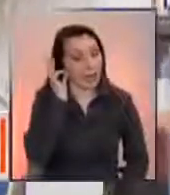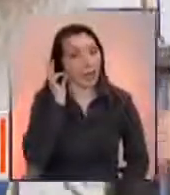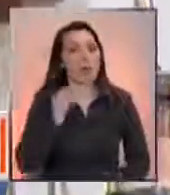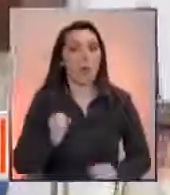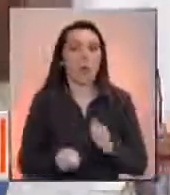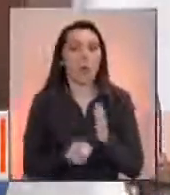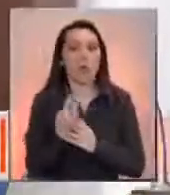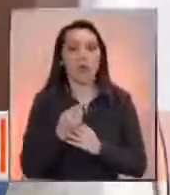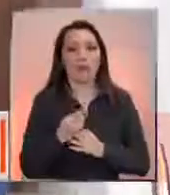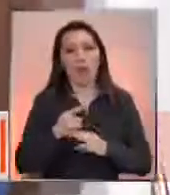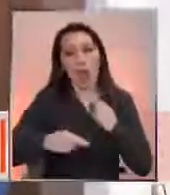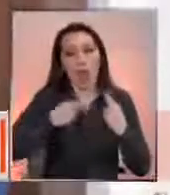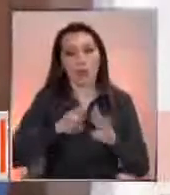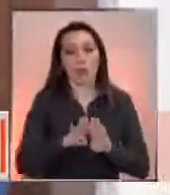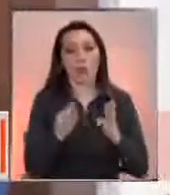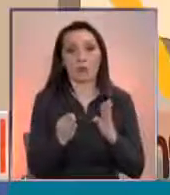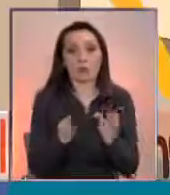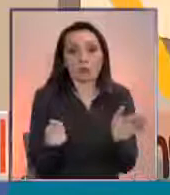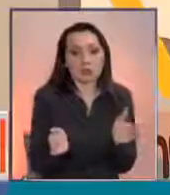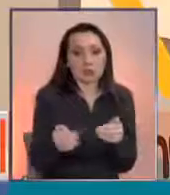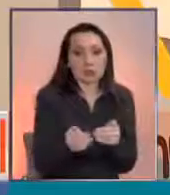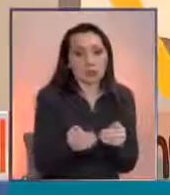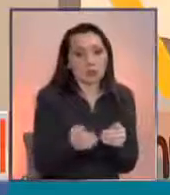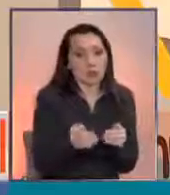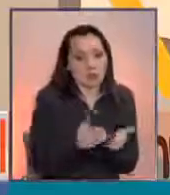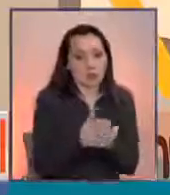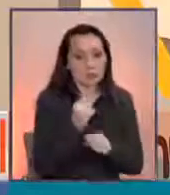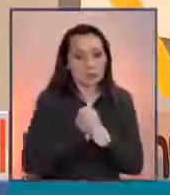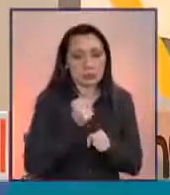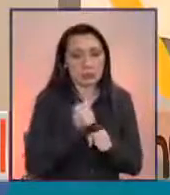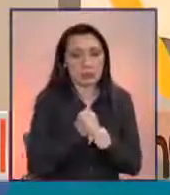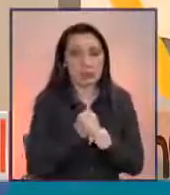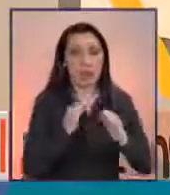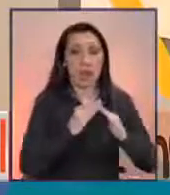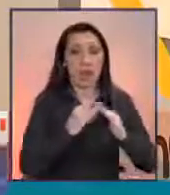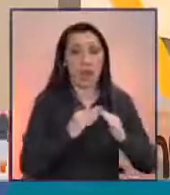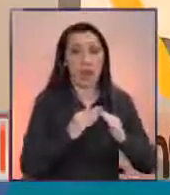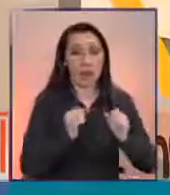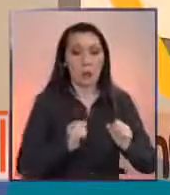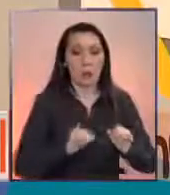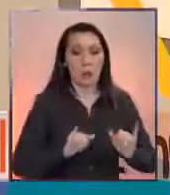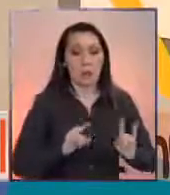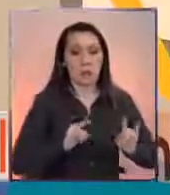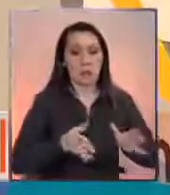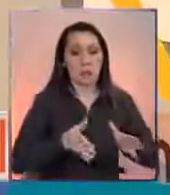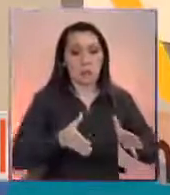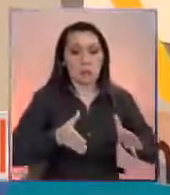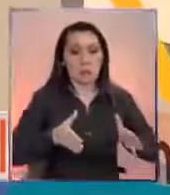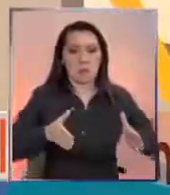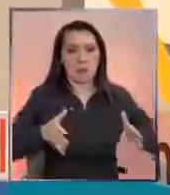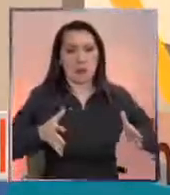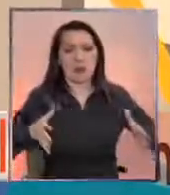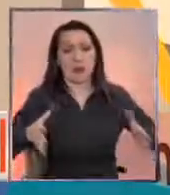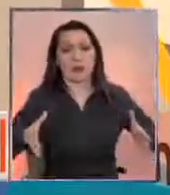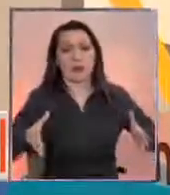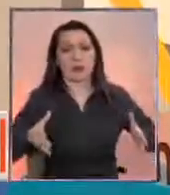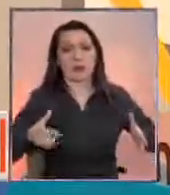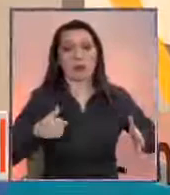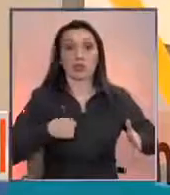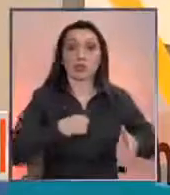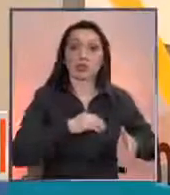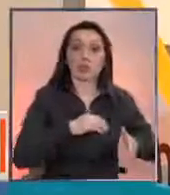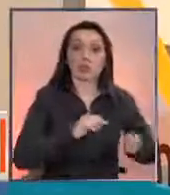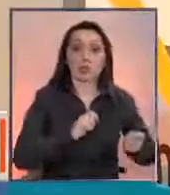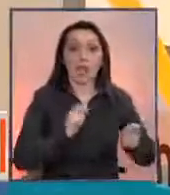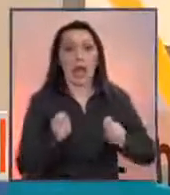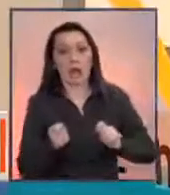restaurante. Empezamos pequeñitos y poco a poco, como la casa daba para mucho, fuimos creciendo. Al final nosotros abrimos un bar de